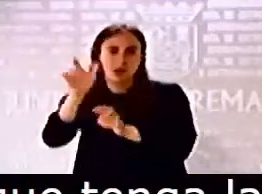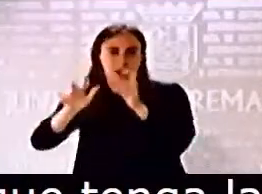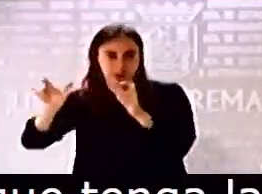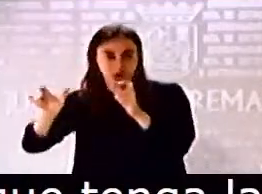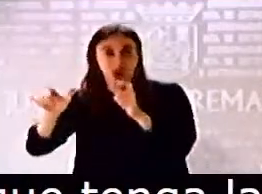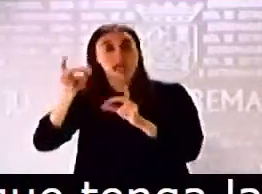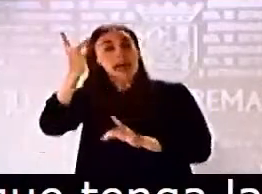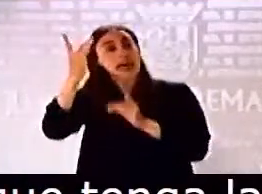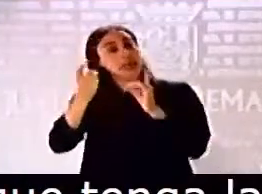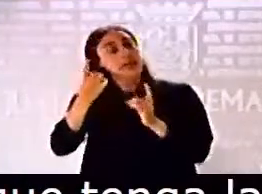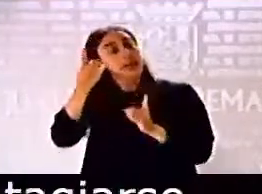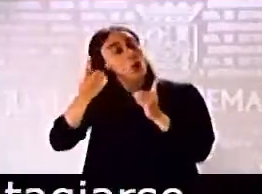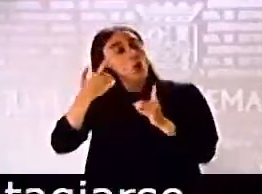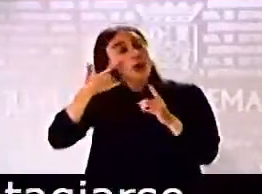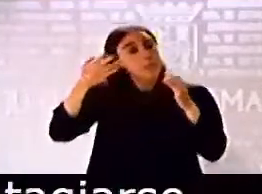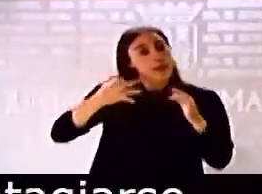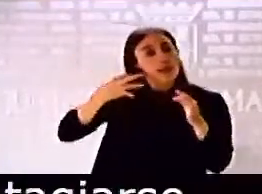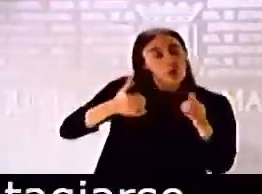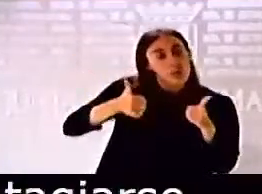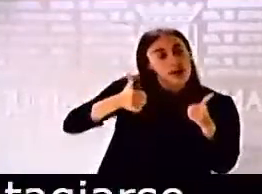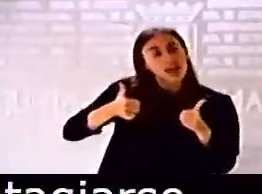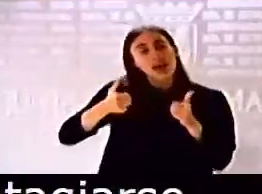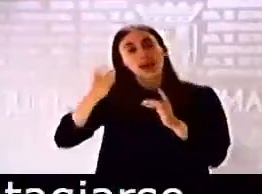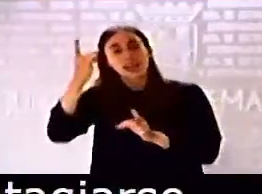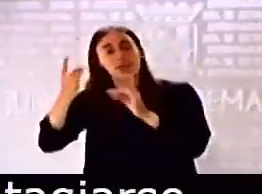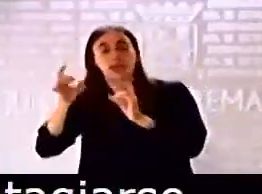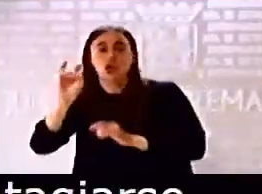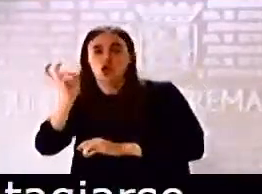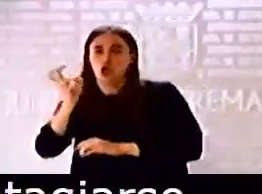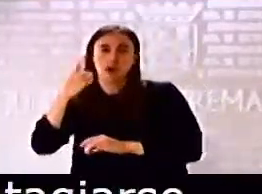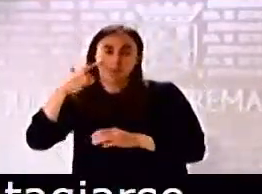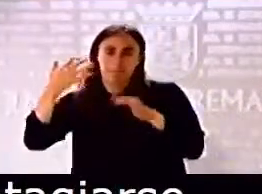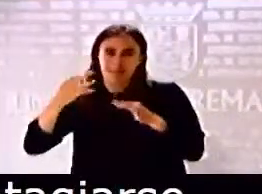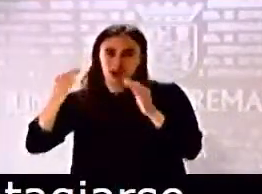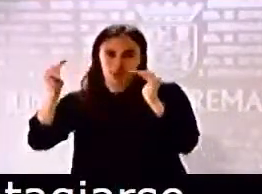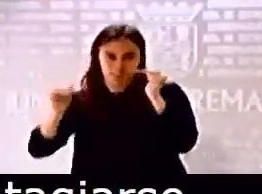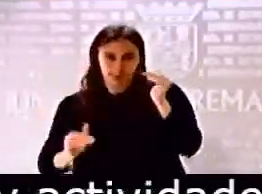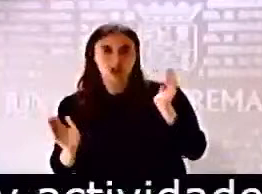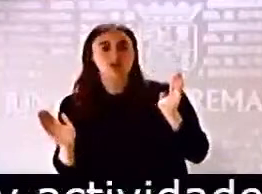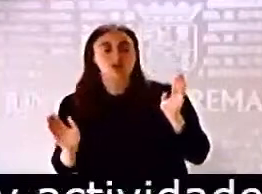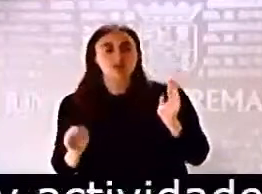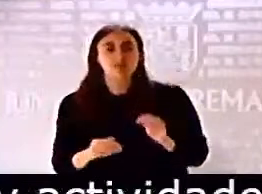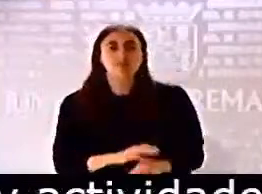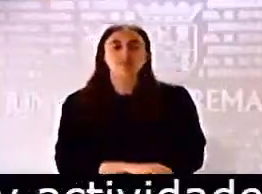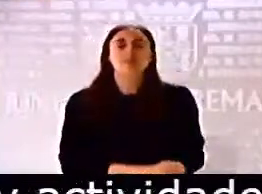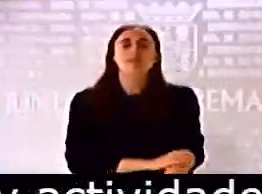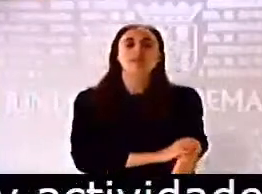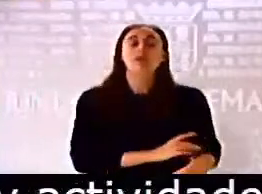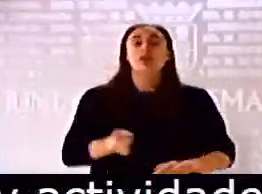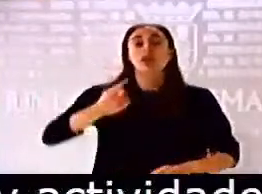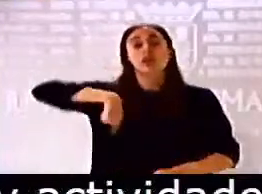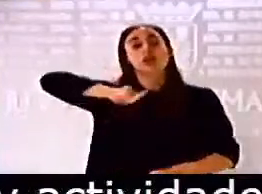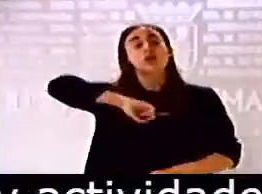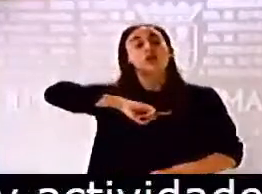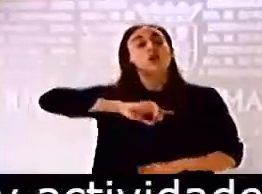tienen más riesgo y actividades que tienen menos riesgo. En cualquier caso, estamos en nivel 1 de